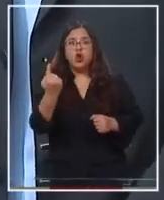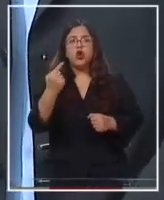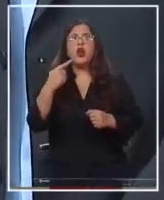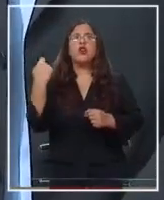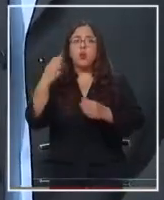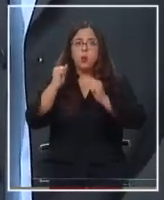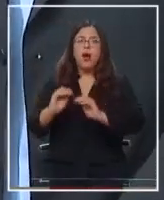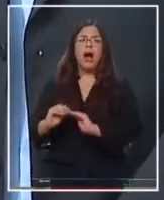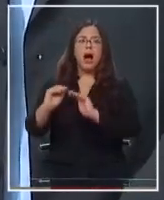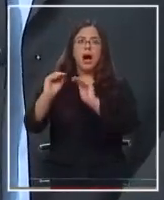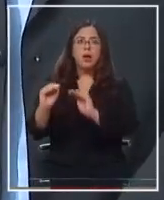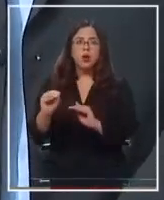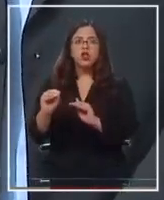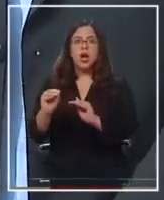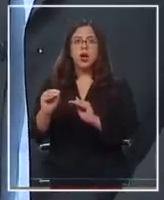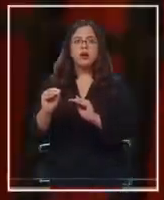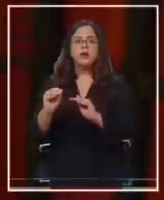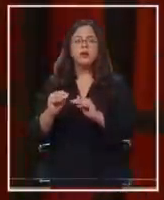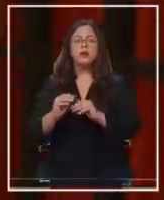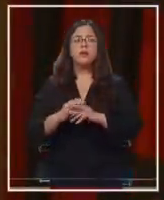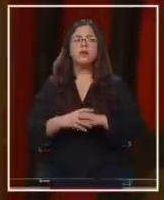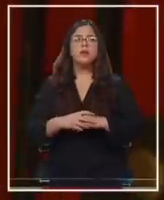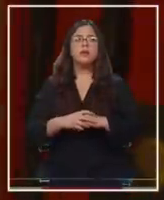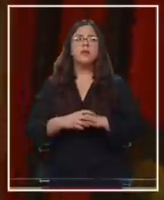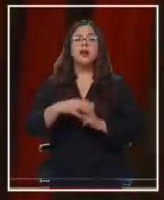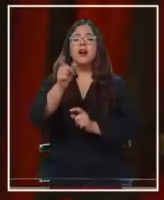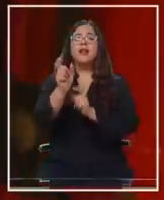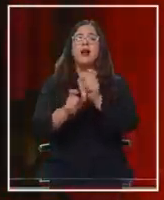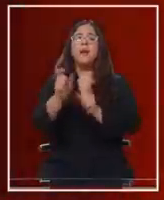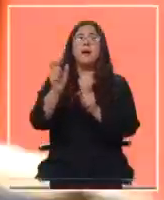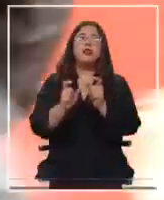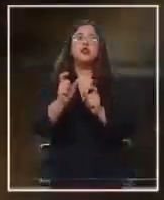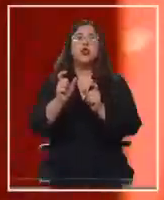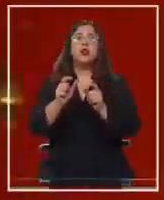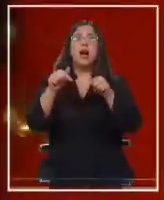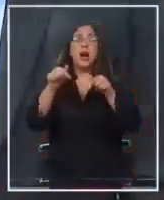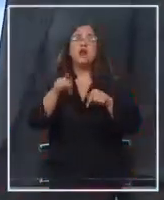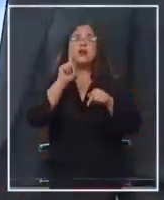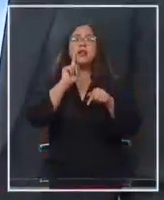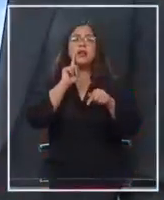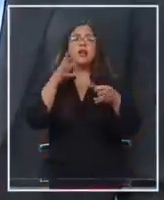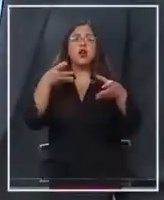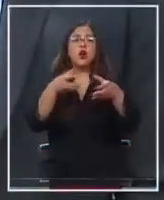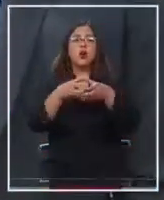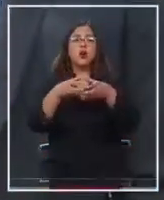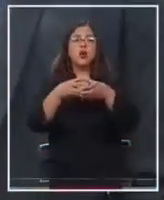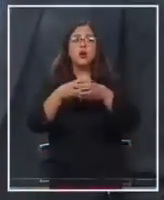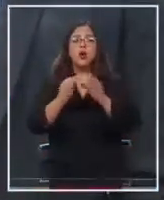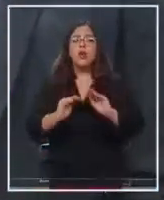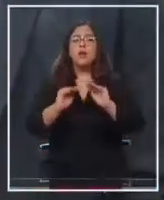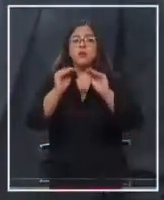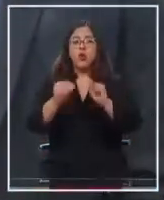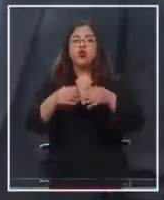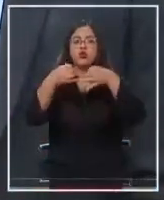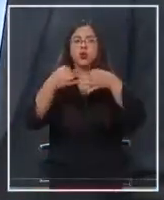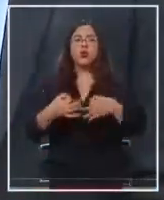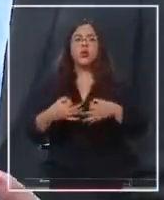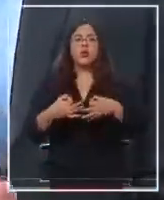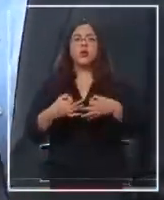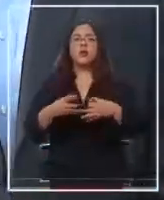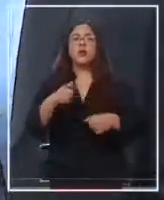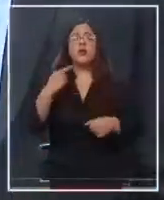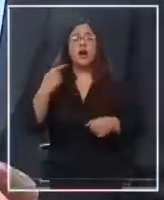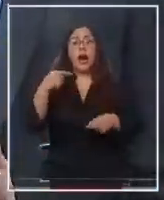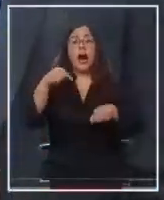podamos apoyar, a poder acudir en su ayuda. De hecho, la gente está partiendo por tener grupos de seguridad, grupos de apoyo.